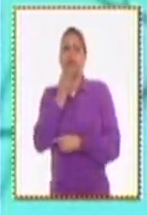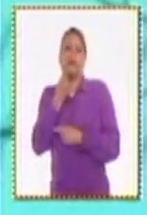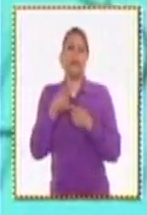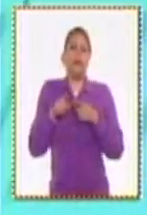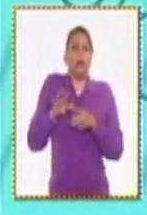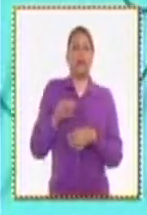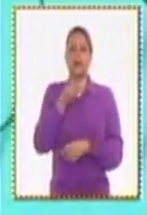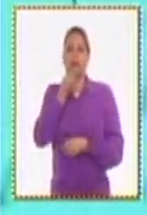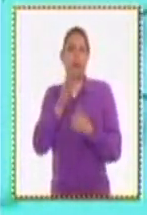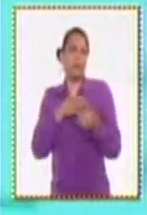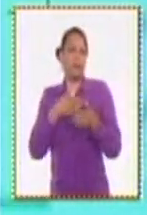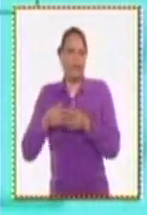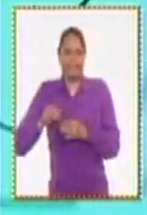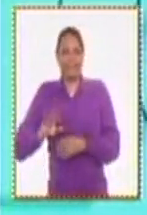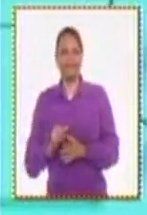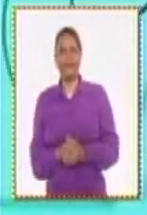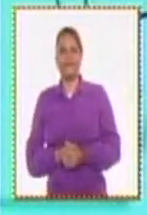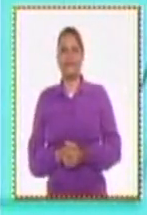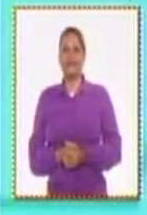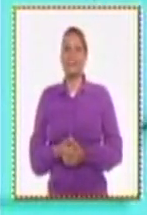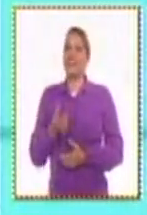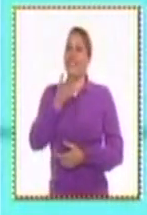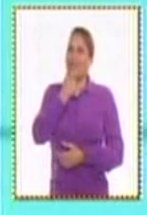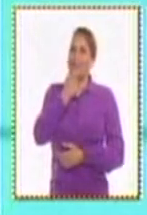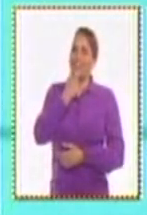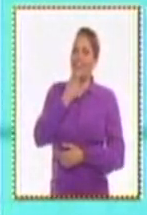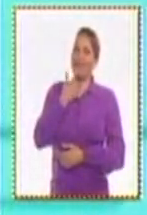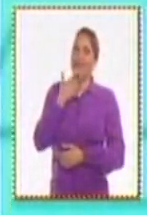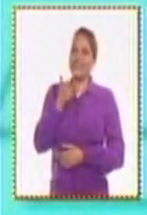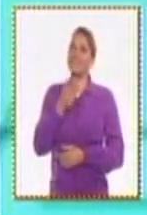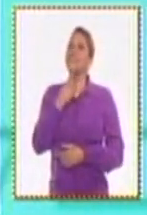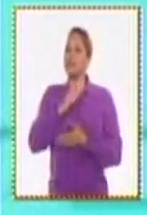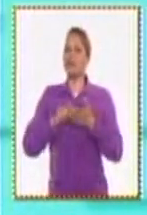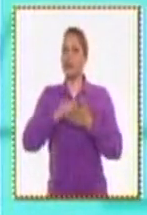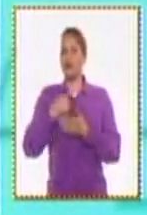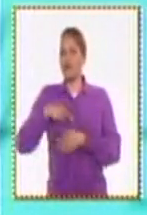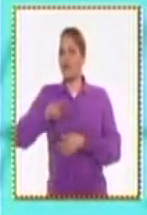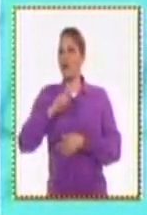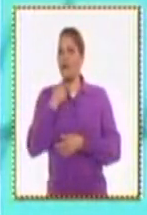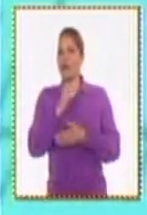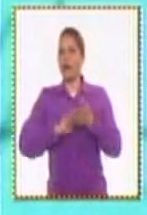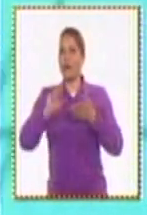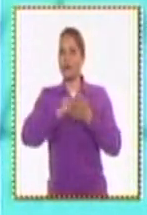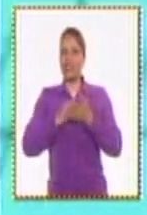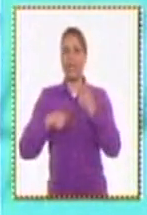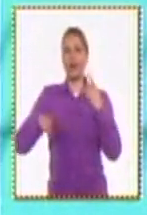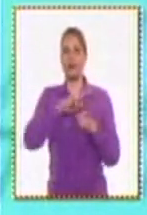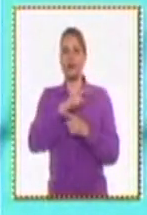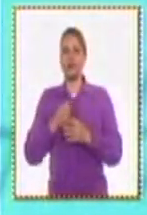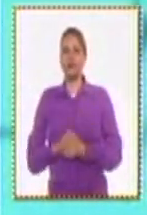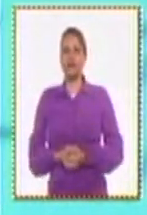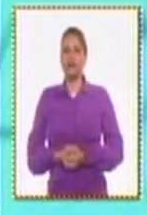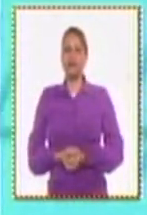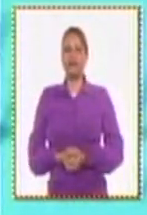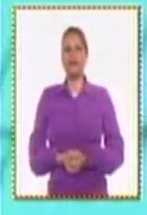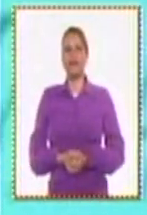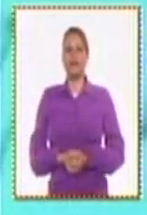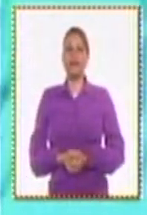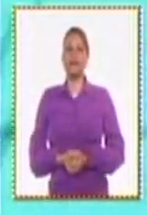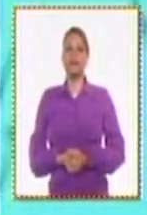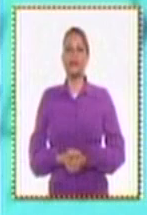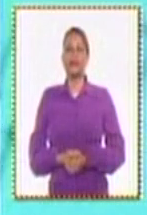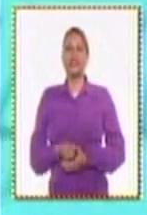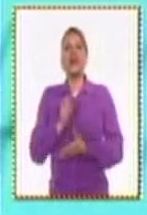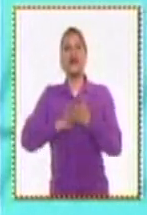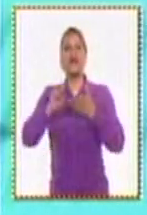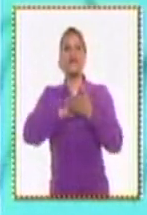neta no me extraña nada. Ay, mi perrito Israel, neta que sí sabe votar. Yo voy a votar en contra. Entonces tenemos 187 votos a favor de